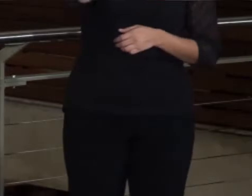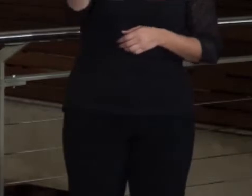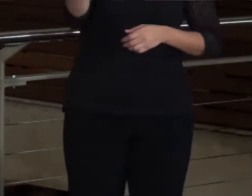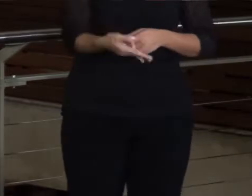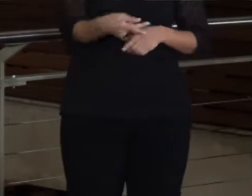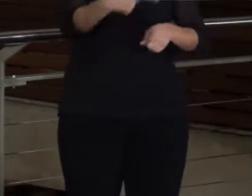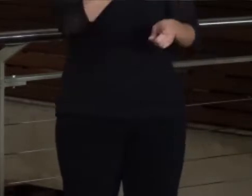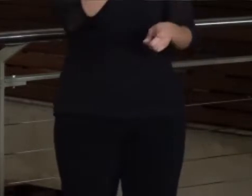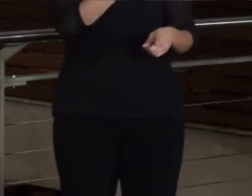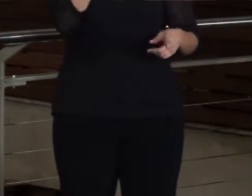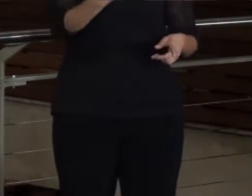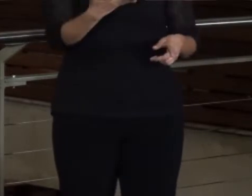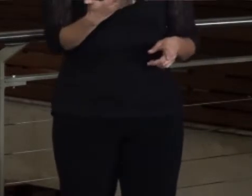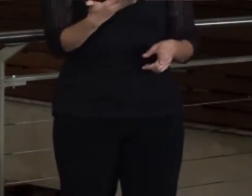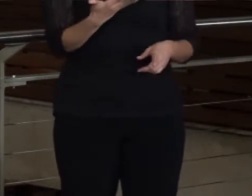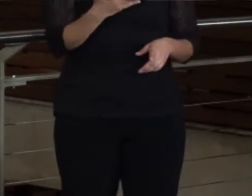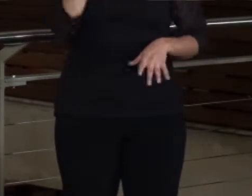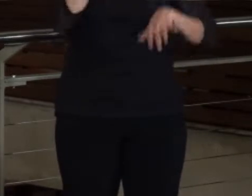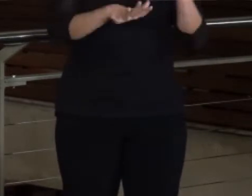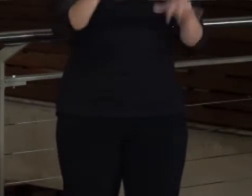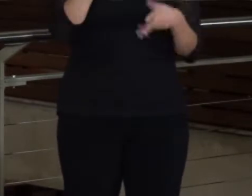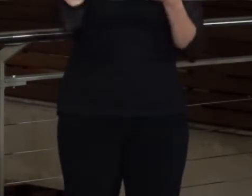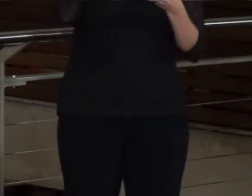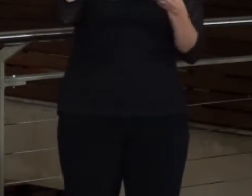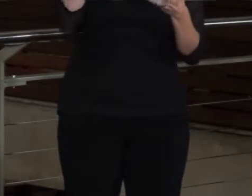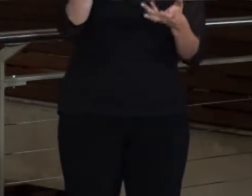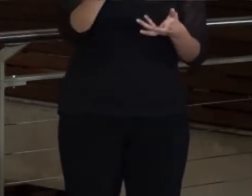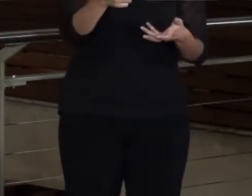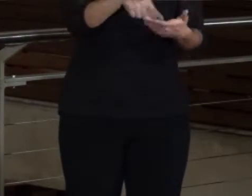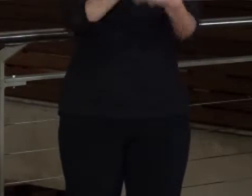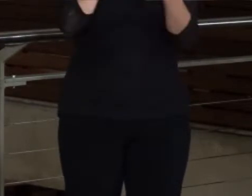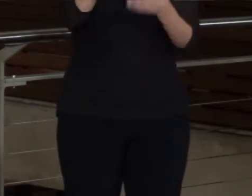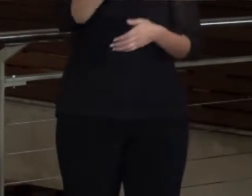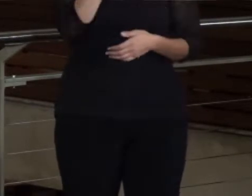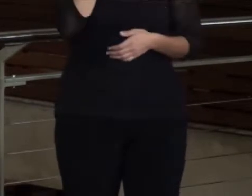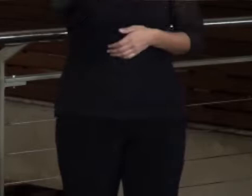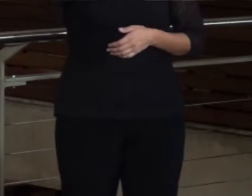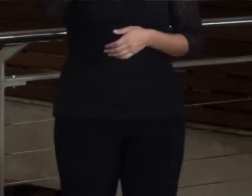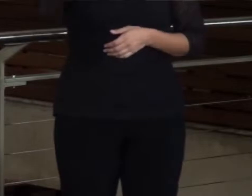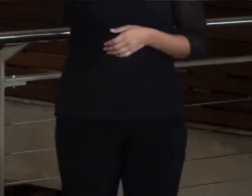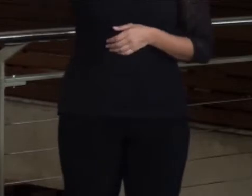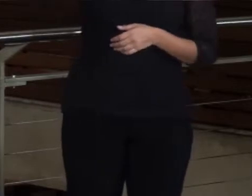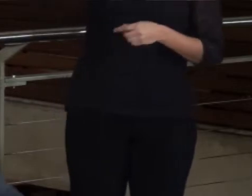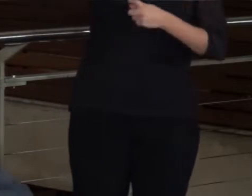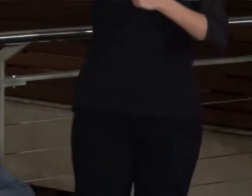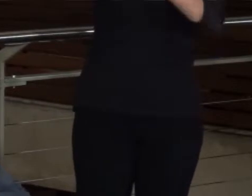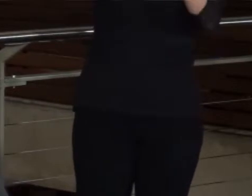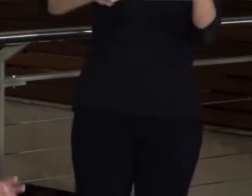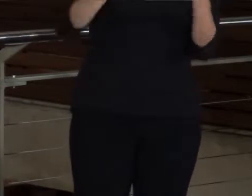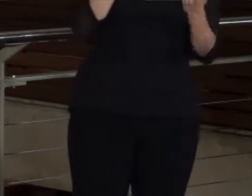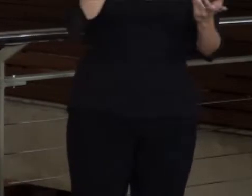o sea he hablado con un montón de gente que tiene chicos con síndrome de dawn con autismo